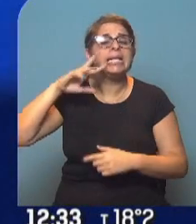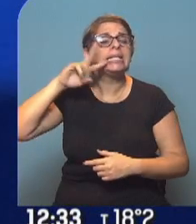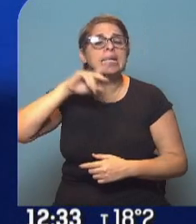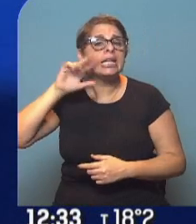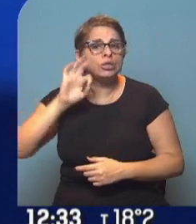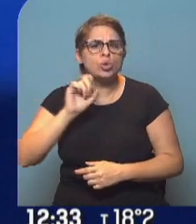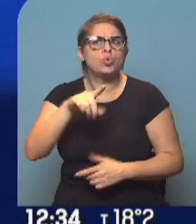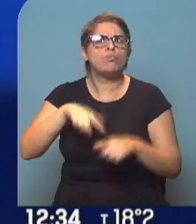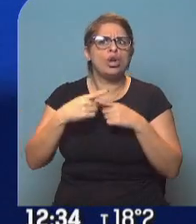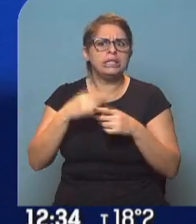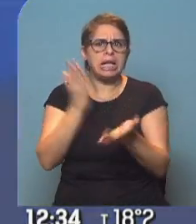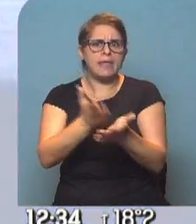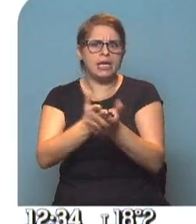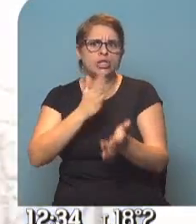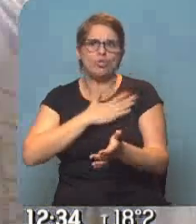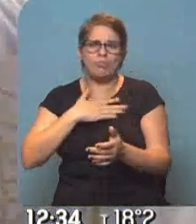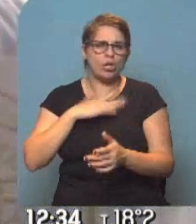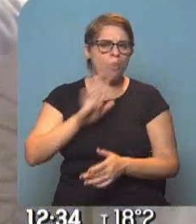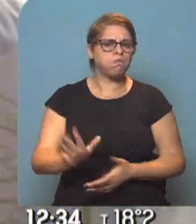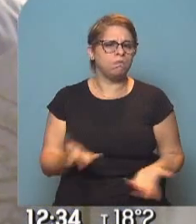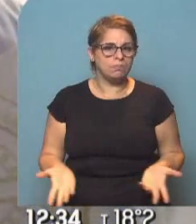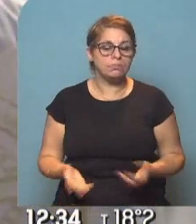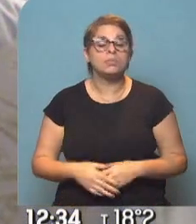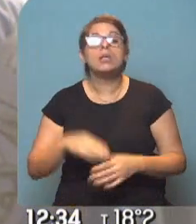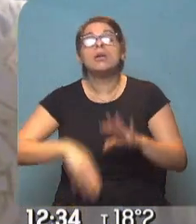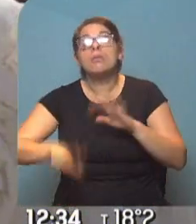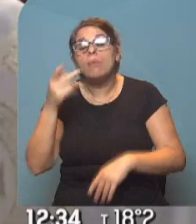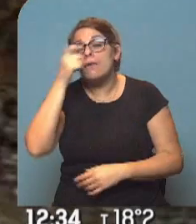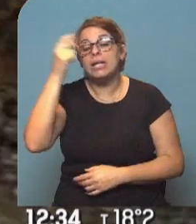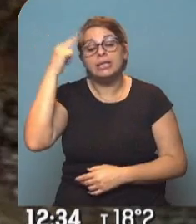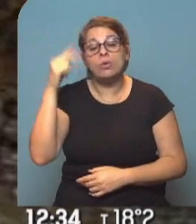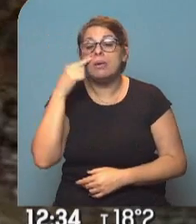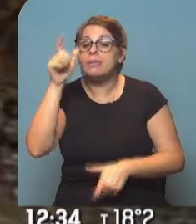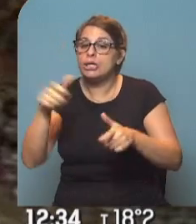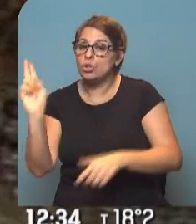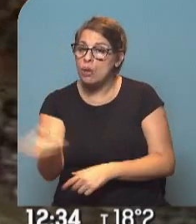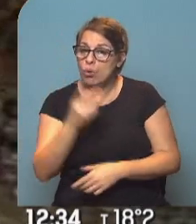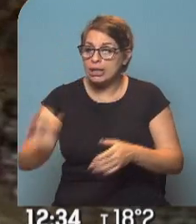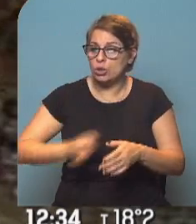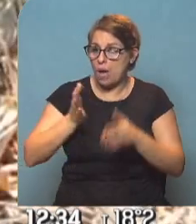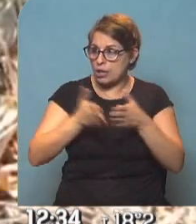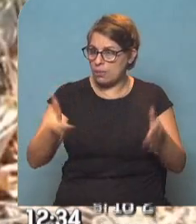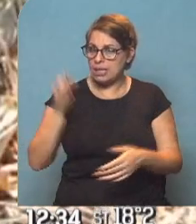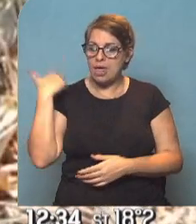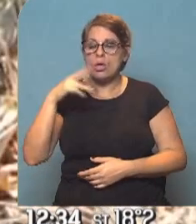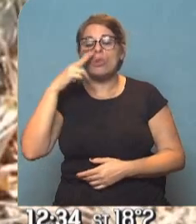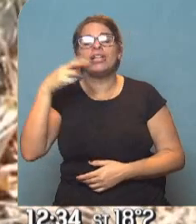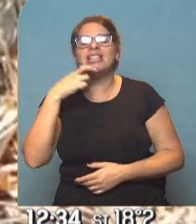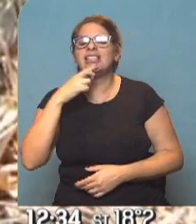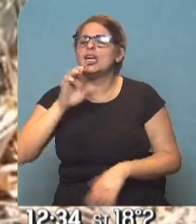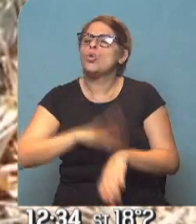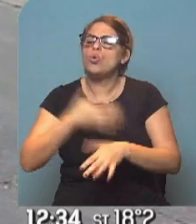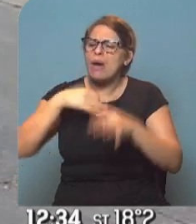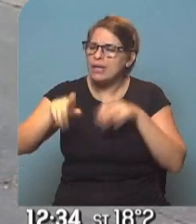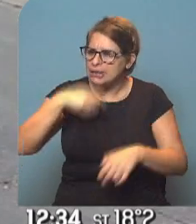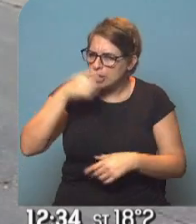su política de derechos humanos. Con más de 29.000 muertos durante 2017 a causa del narcotráfico